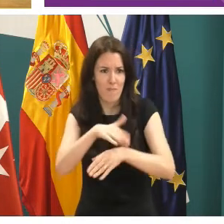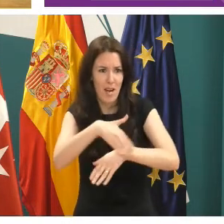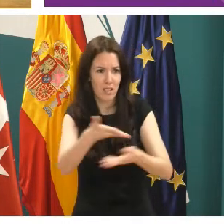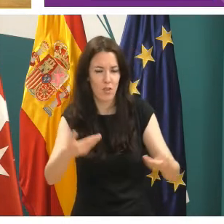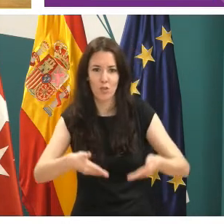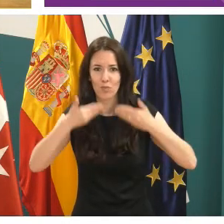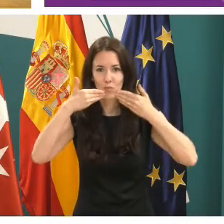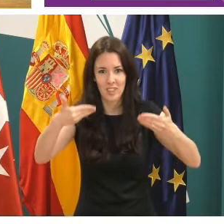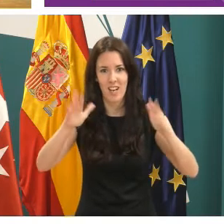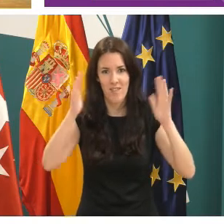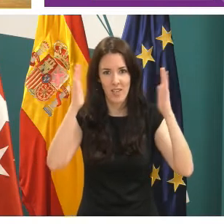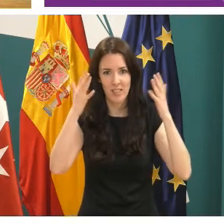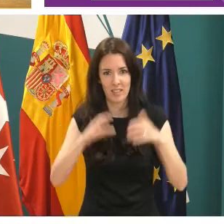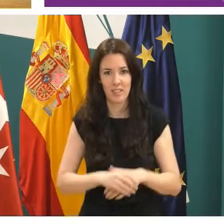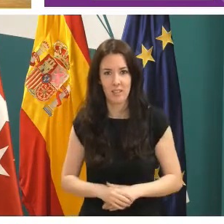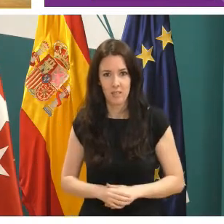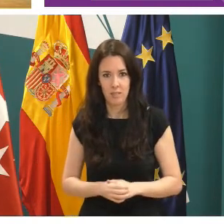Muchas gracias.